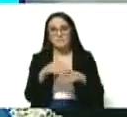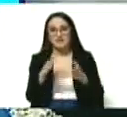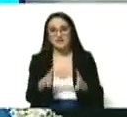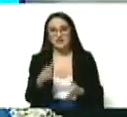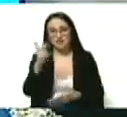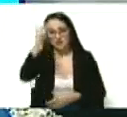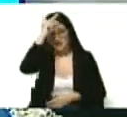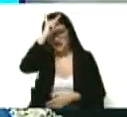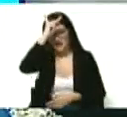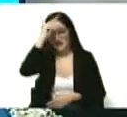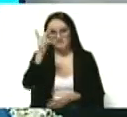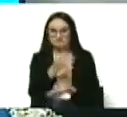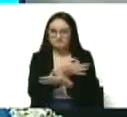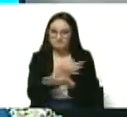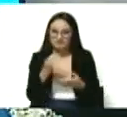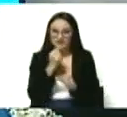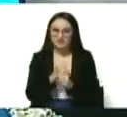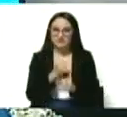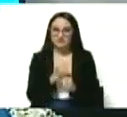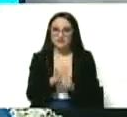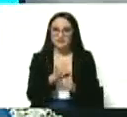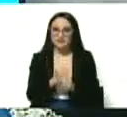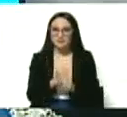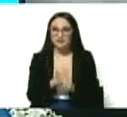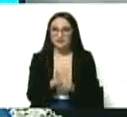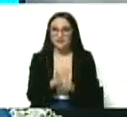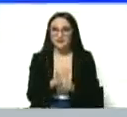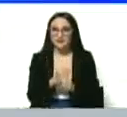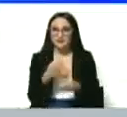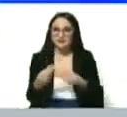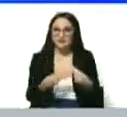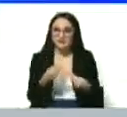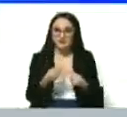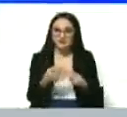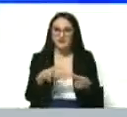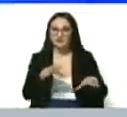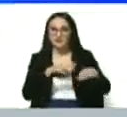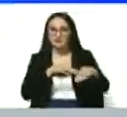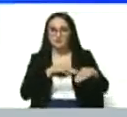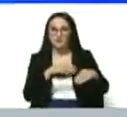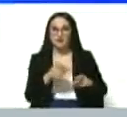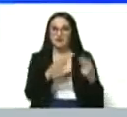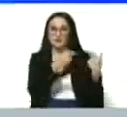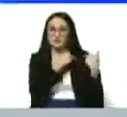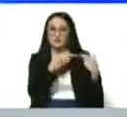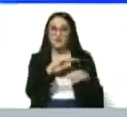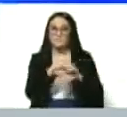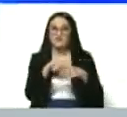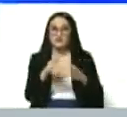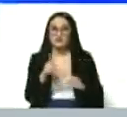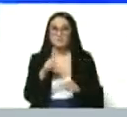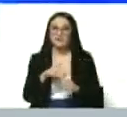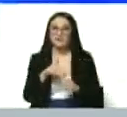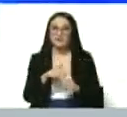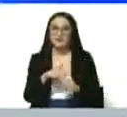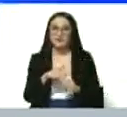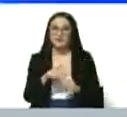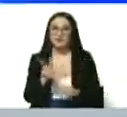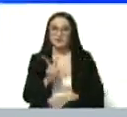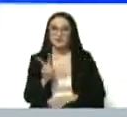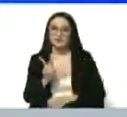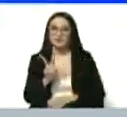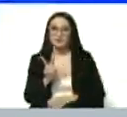El Aissami, por el extraordinario trabajo que ha realizado desde que asumió el rol de ministro de Petróleo de